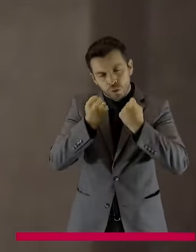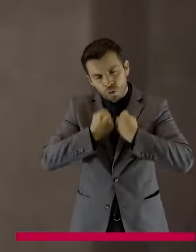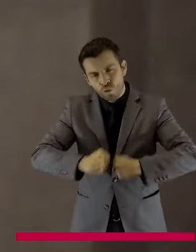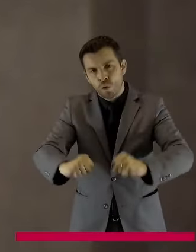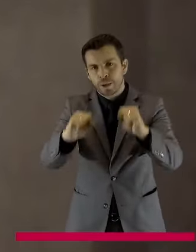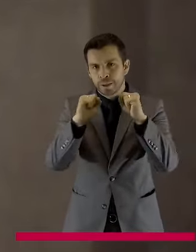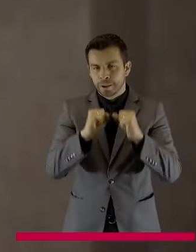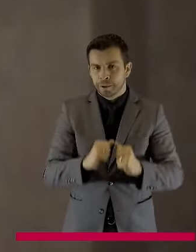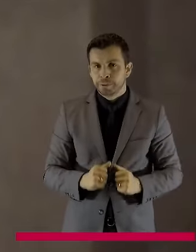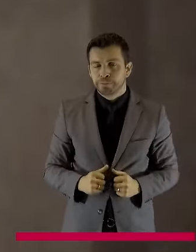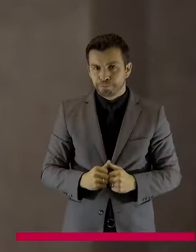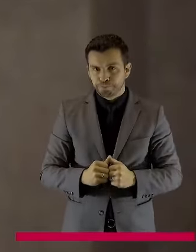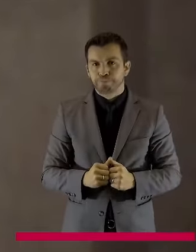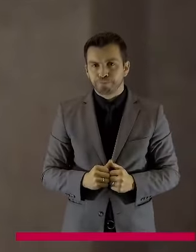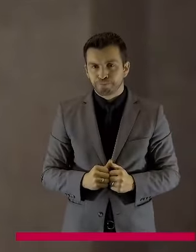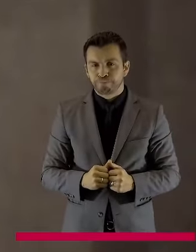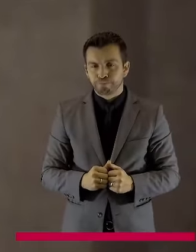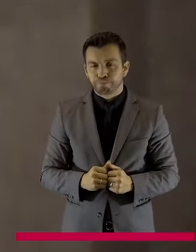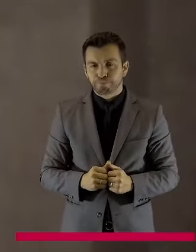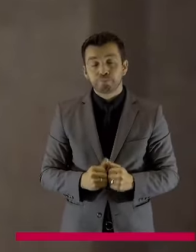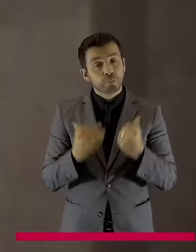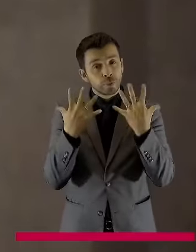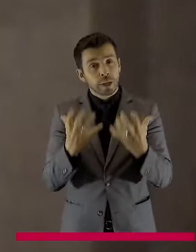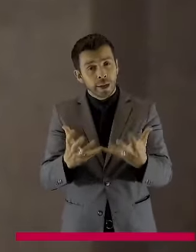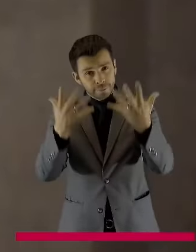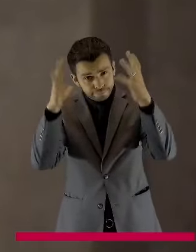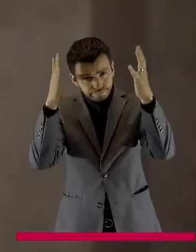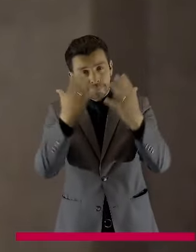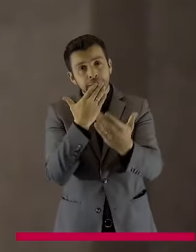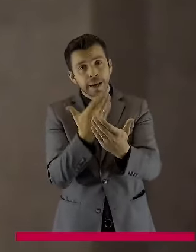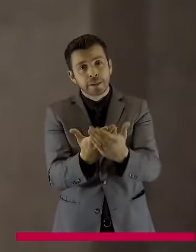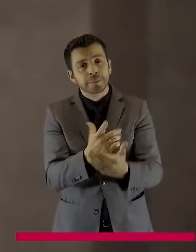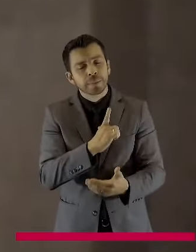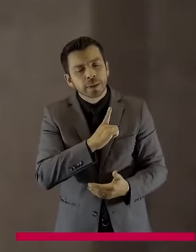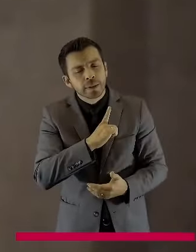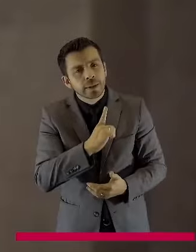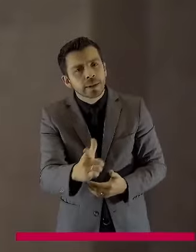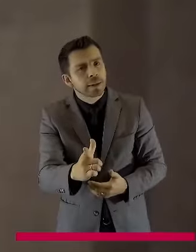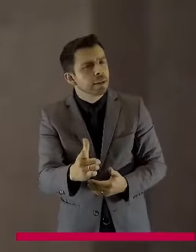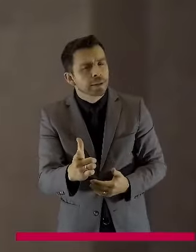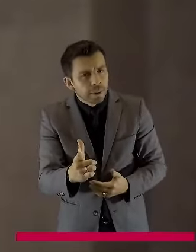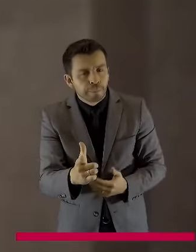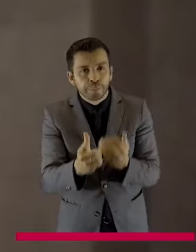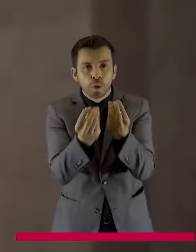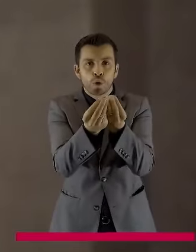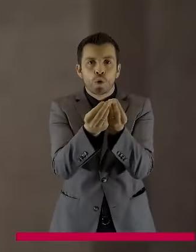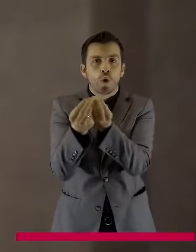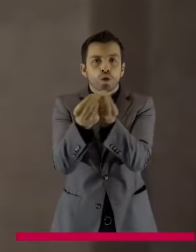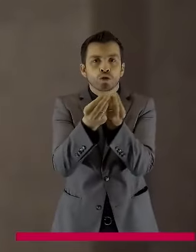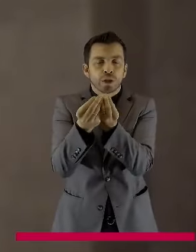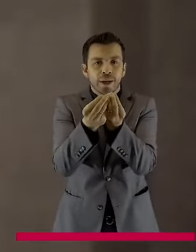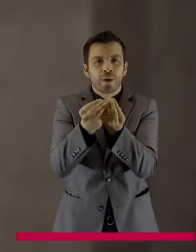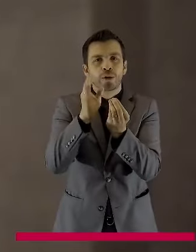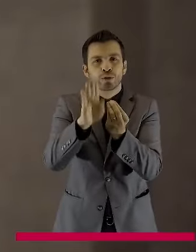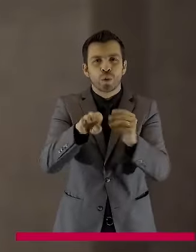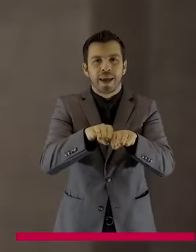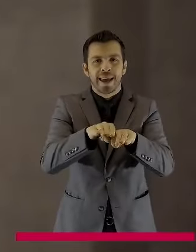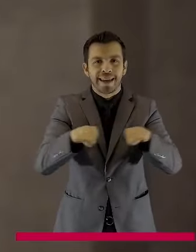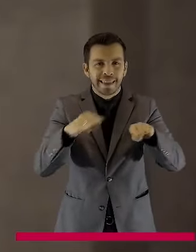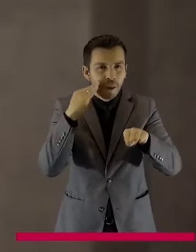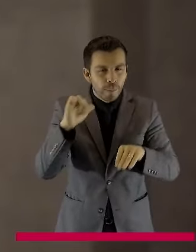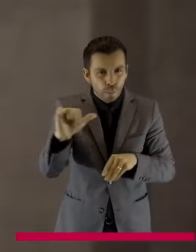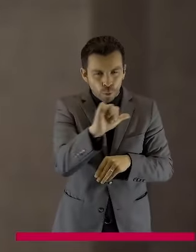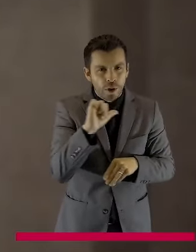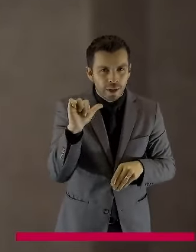esfuerzo. Quiero resaltar el liderazgo inicial de la Consejería para la Equidad de la Mujer,